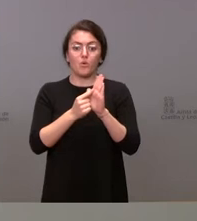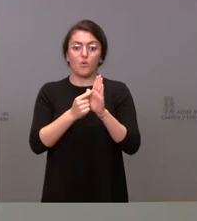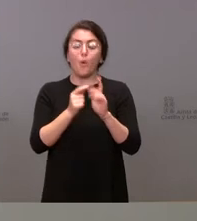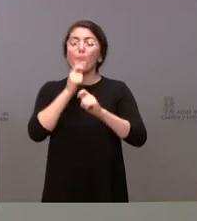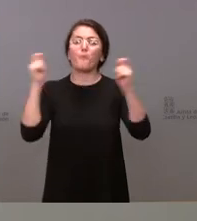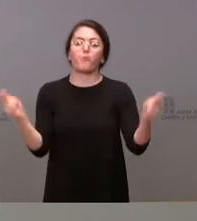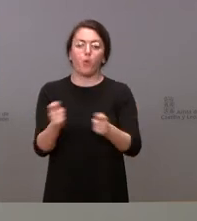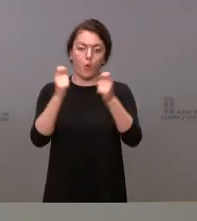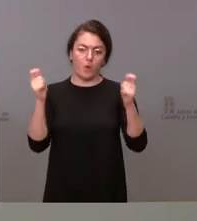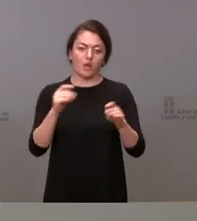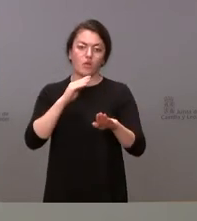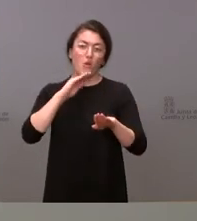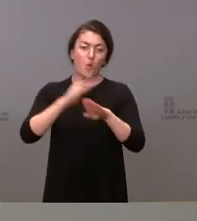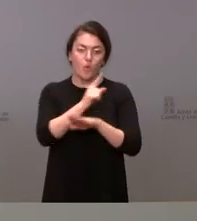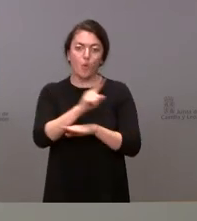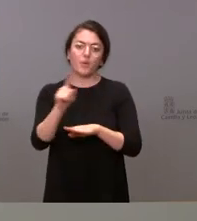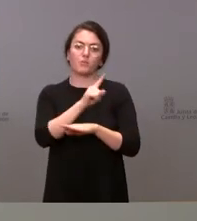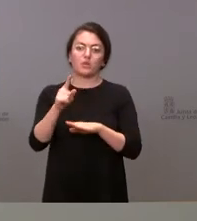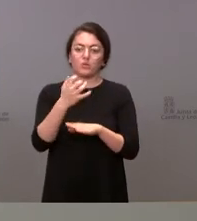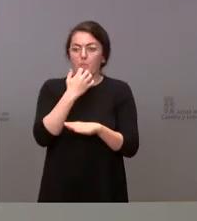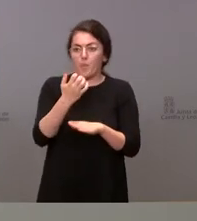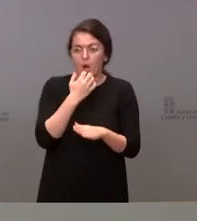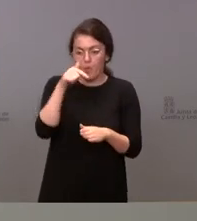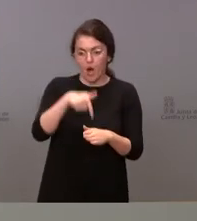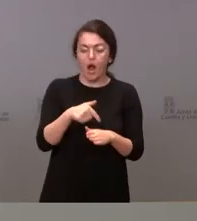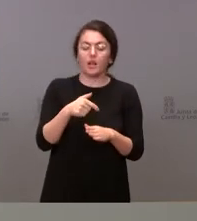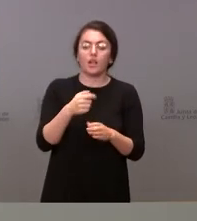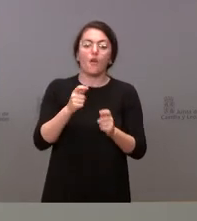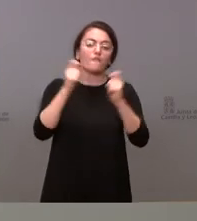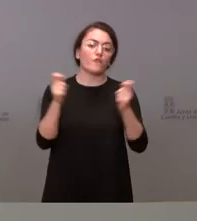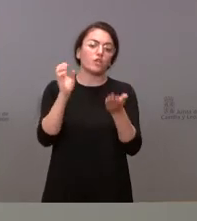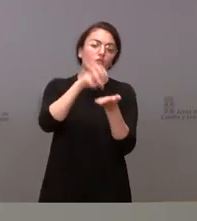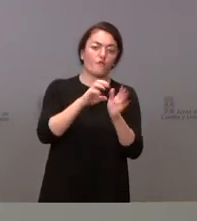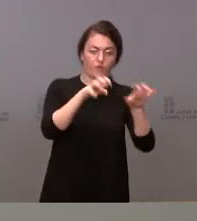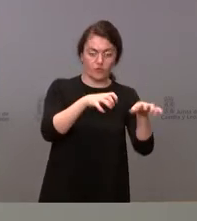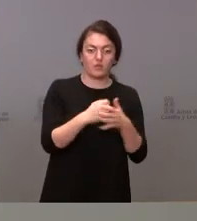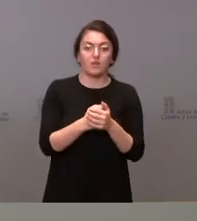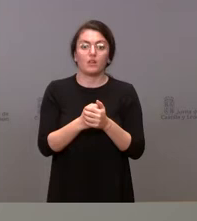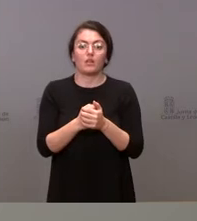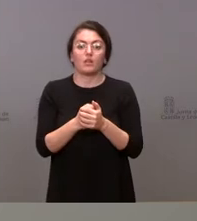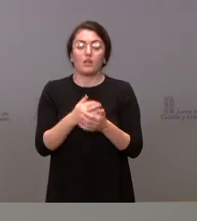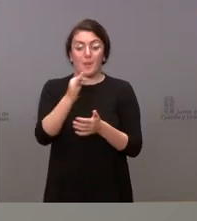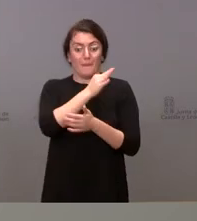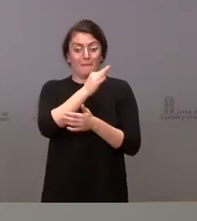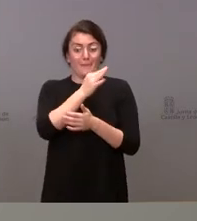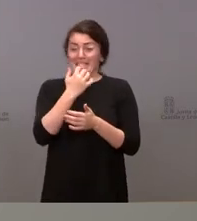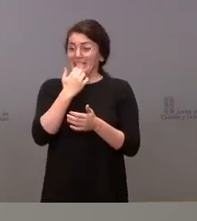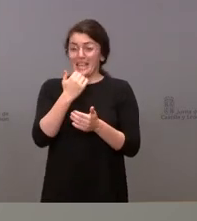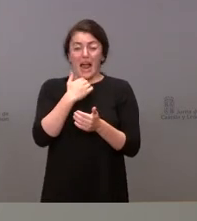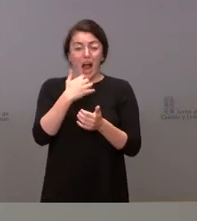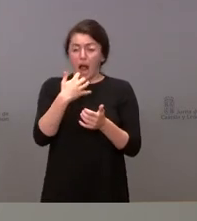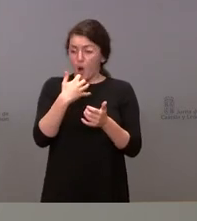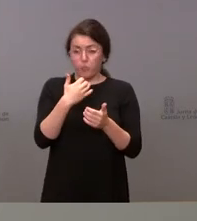que corresponda, en el caso de la comunidad autónoma sería el BOCIL, y en los casos más graves, en las infracciones muy graves, está prevista